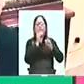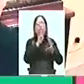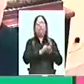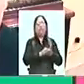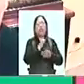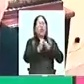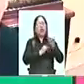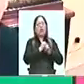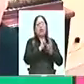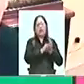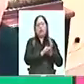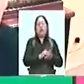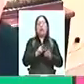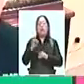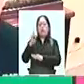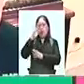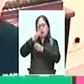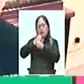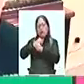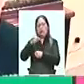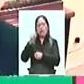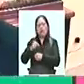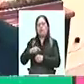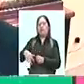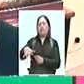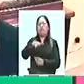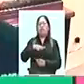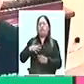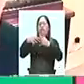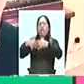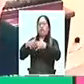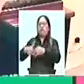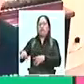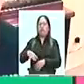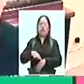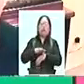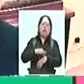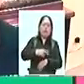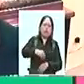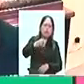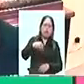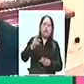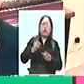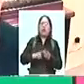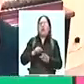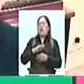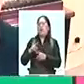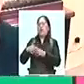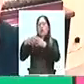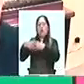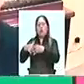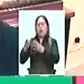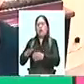de promoción selectiva de exportaciones en sectores de rápida reacción: agrícola, pecuario, agroindustrial,